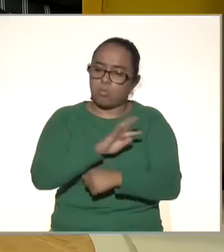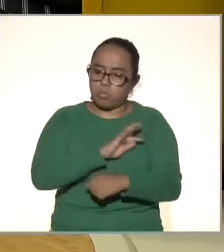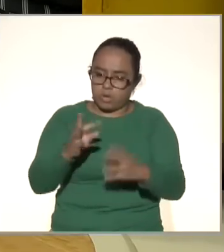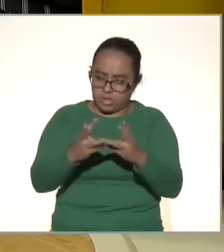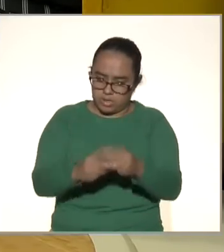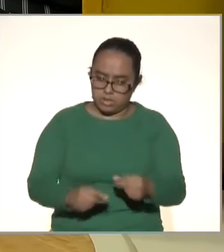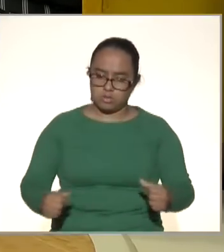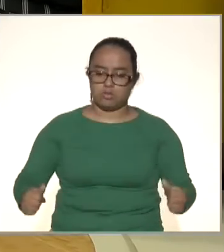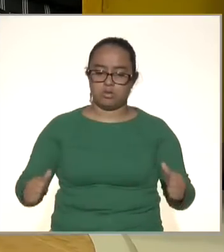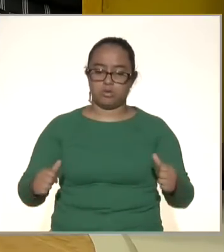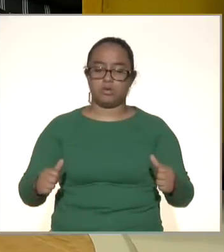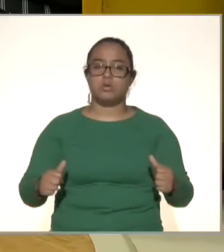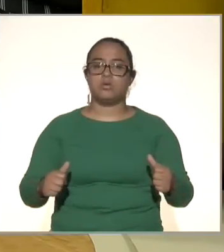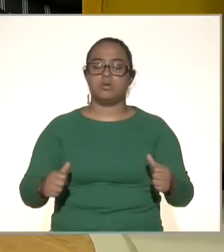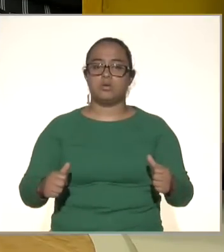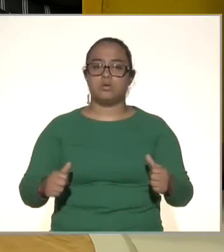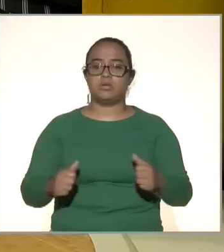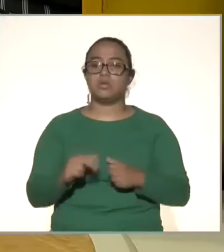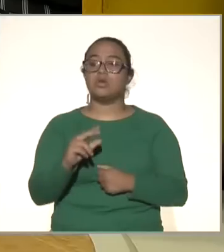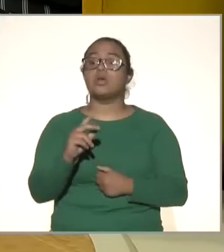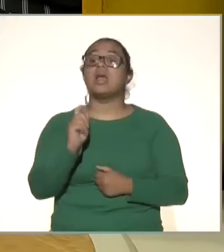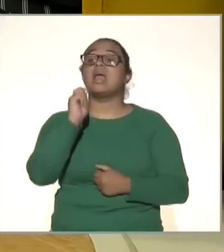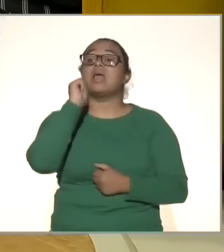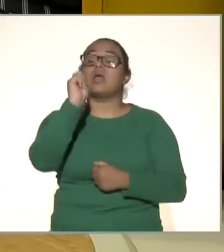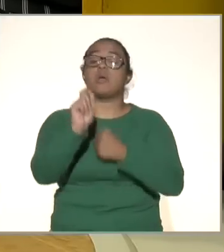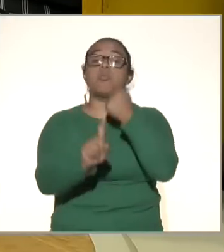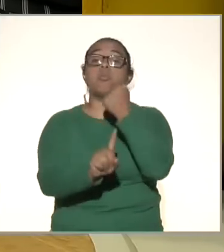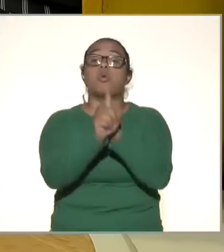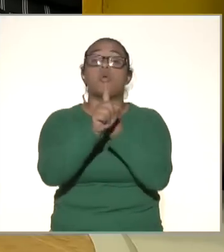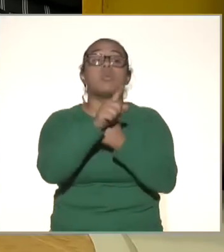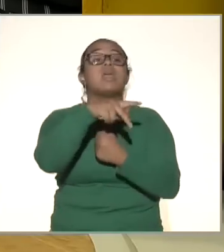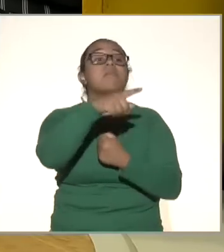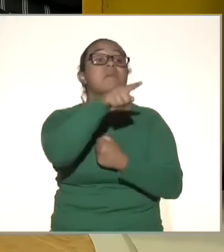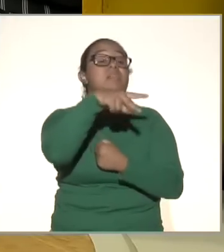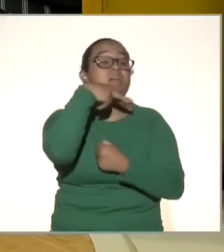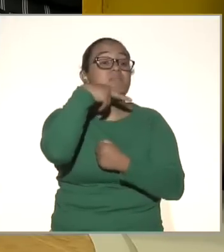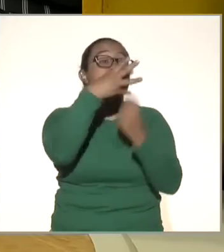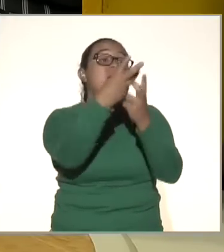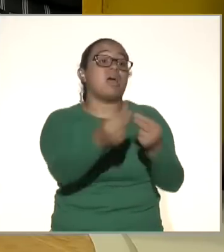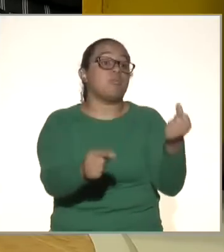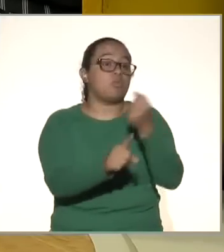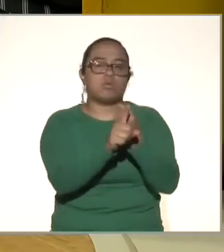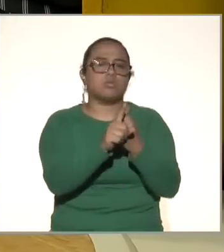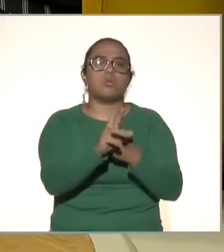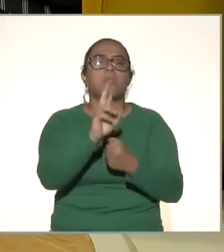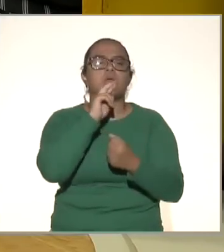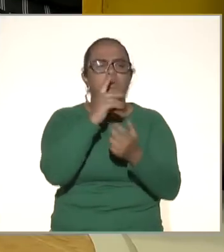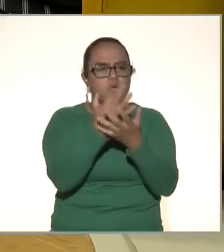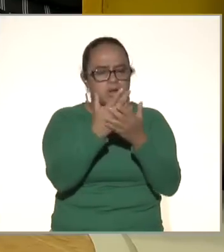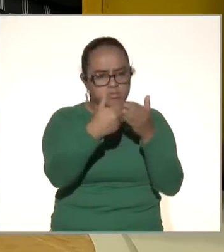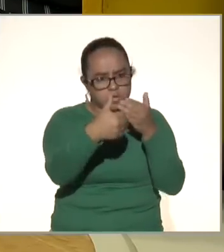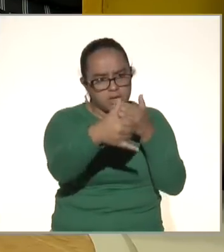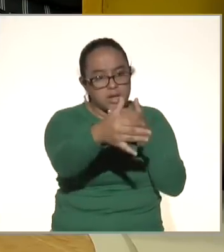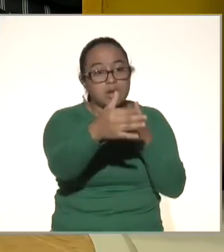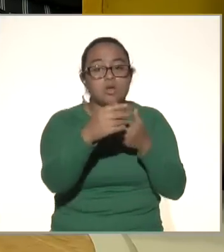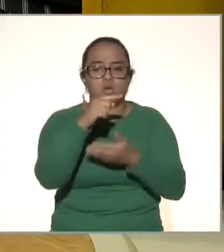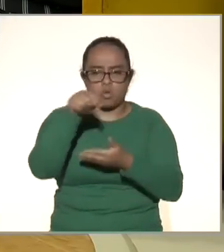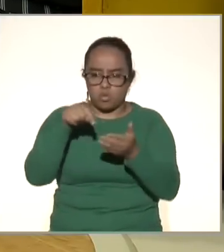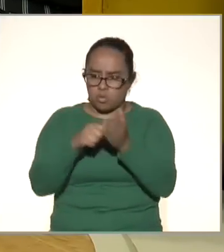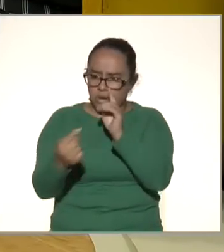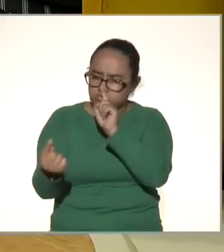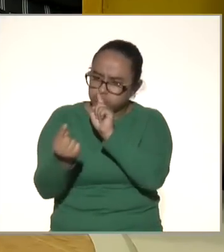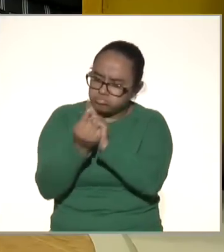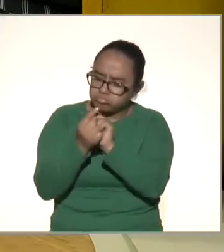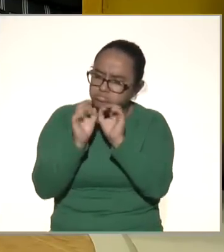el conflicto. No es necesario resolver los conflictos en Navidad, se pueden resolver en el mejor tiempo y en el mejor lugar,